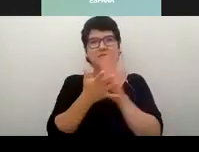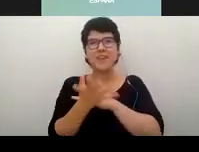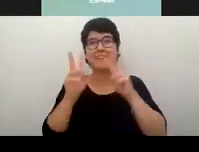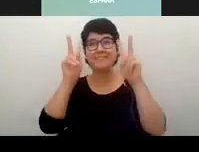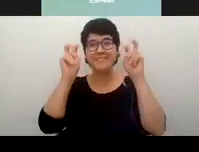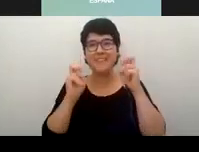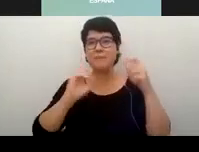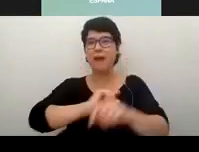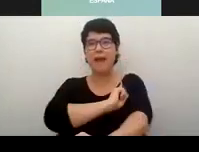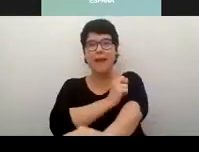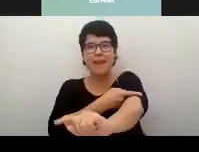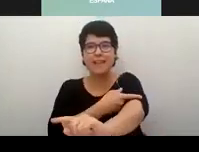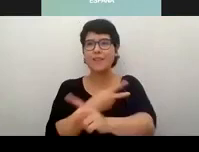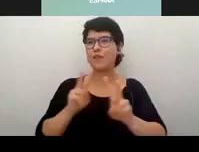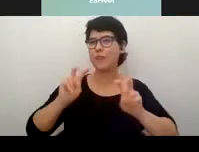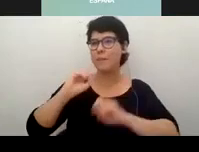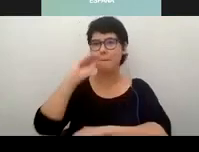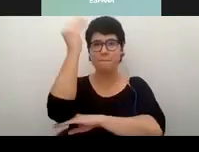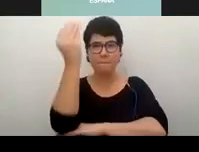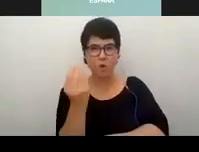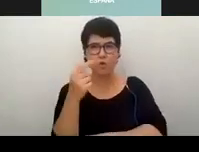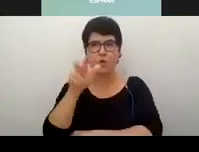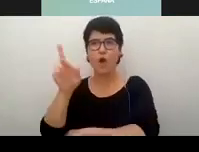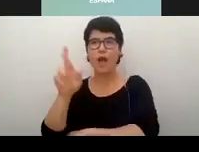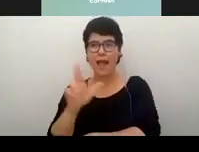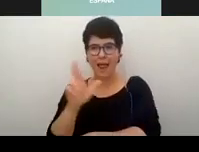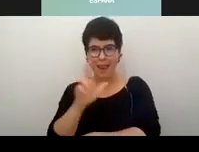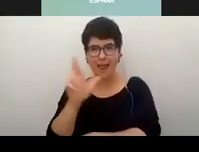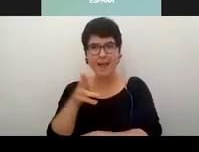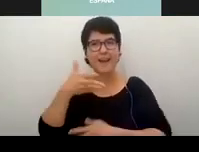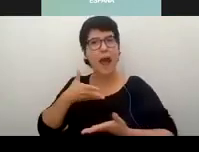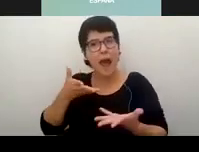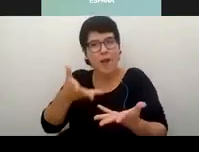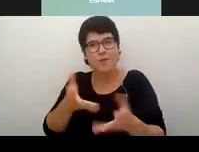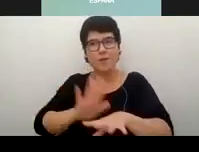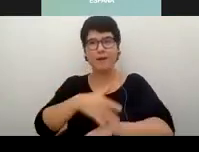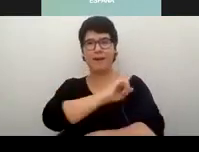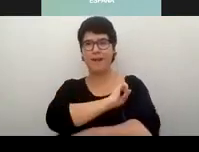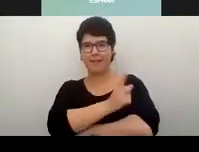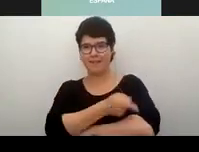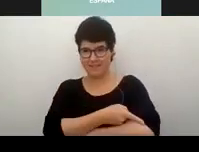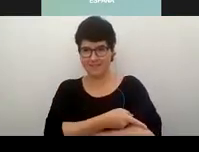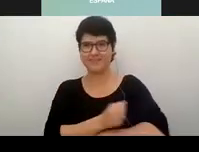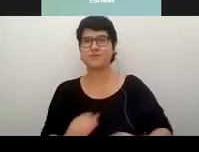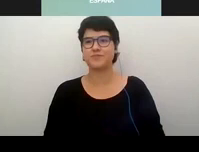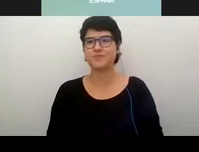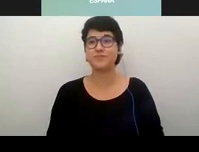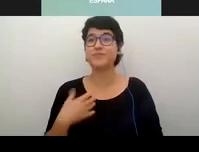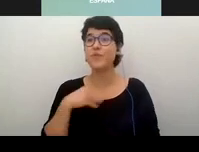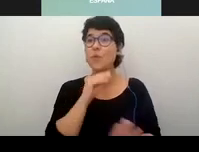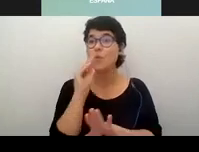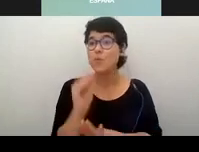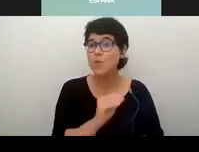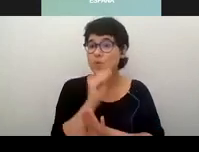que revisaremos que tenemos en LR para la realización de ejercicio físico, un cuidado